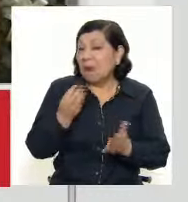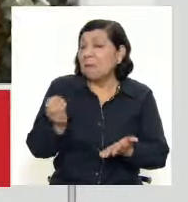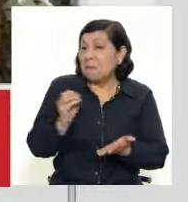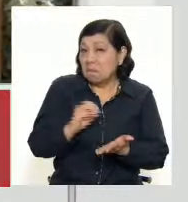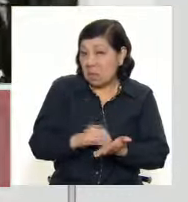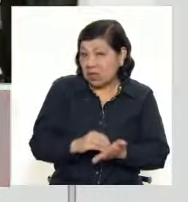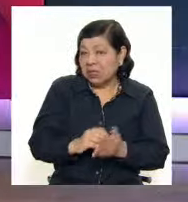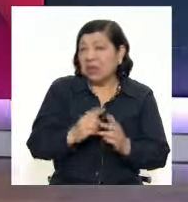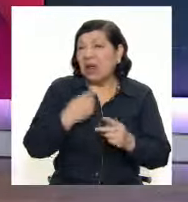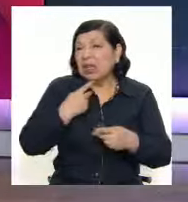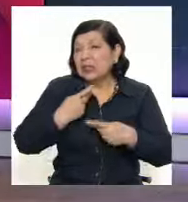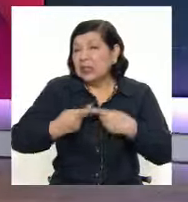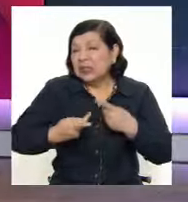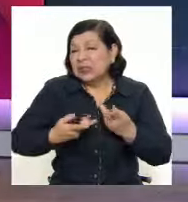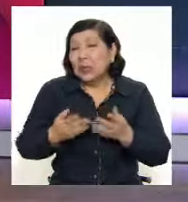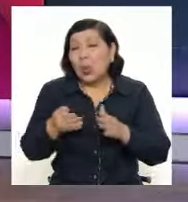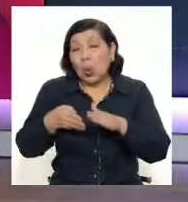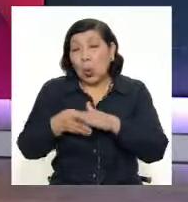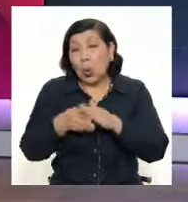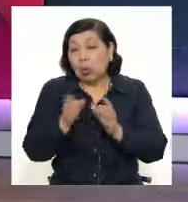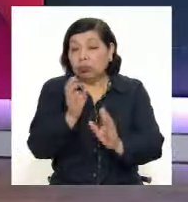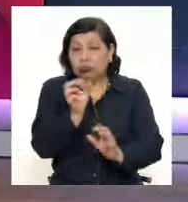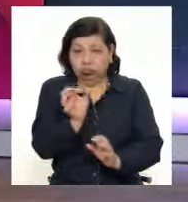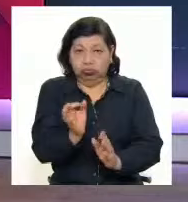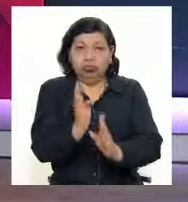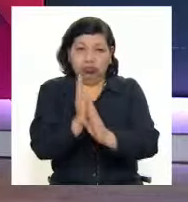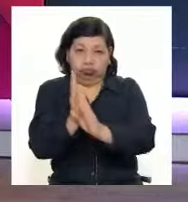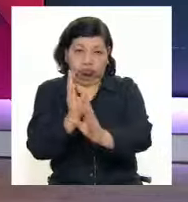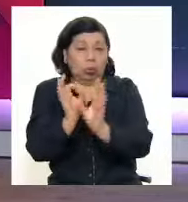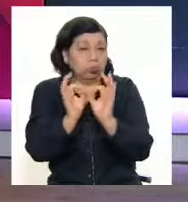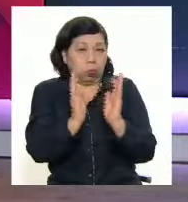regresar contigo para ver este ingreso ordenado